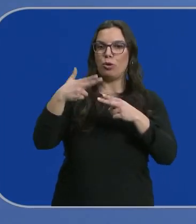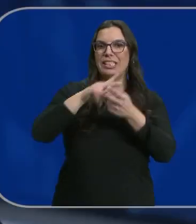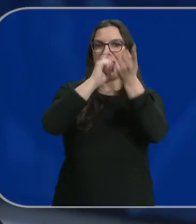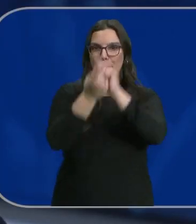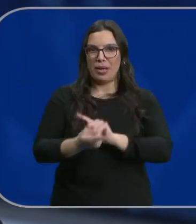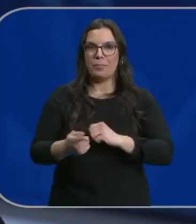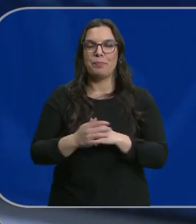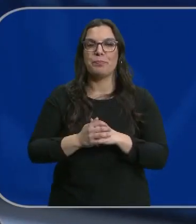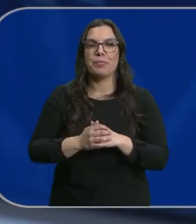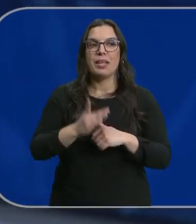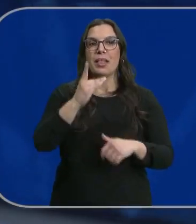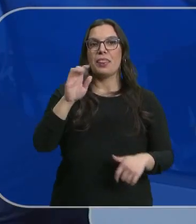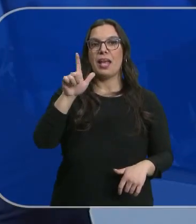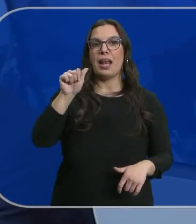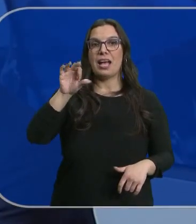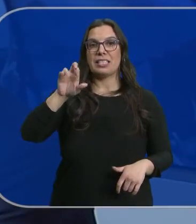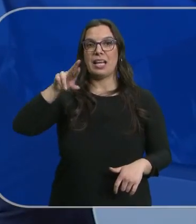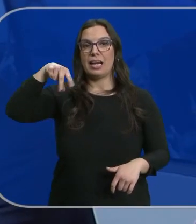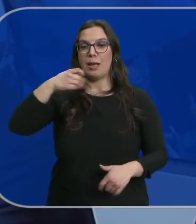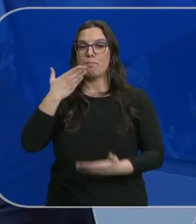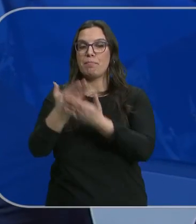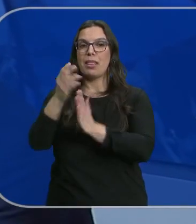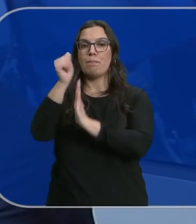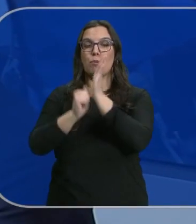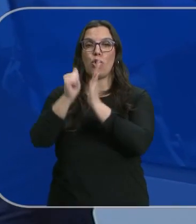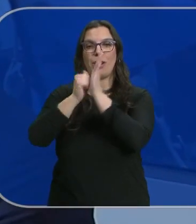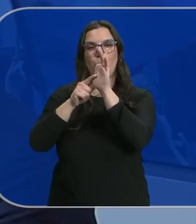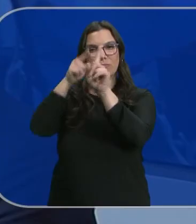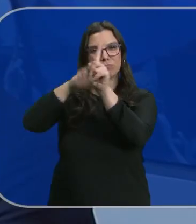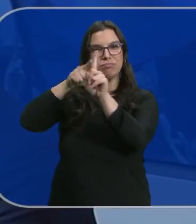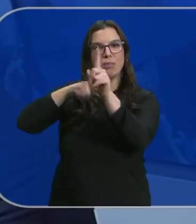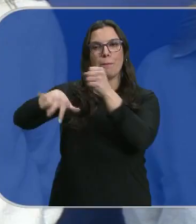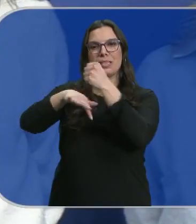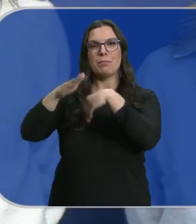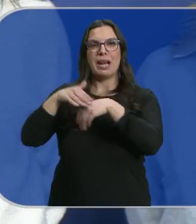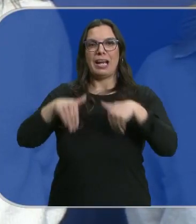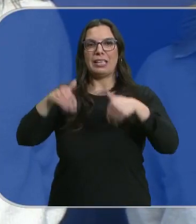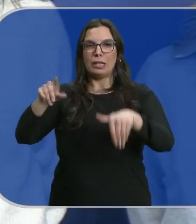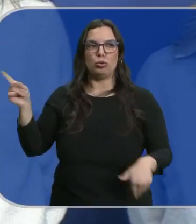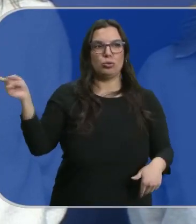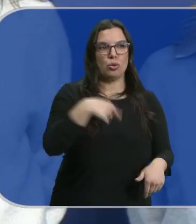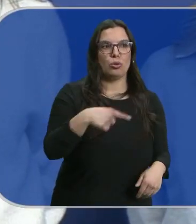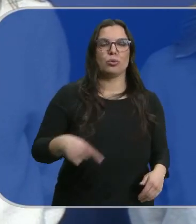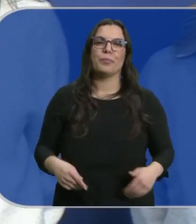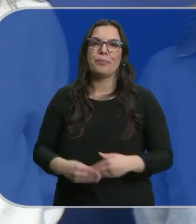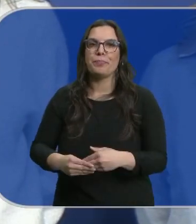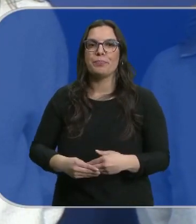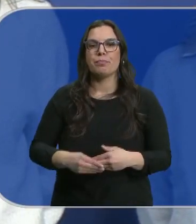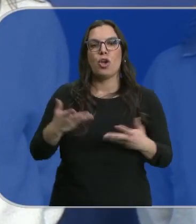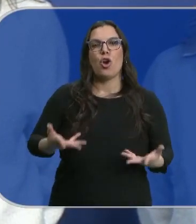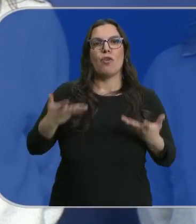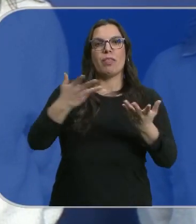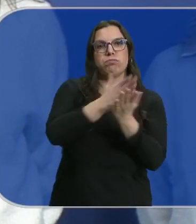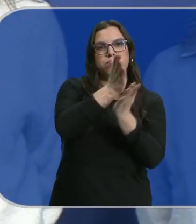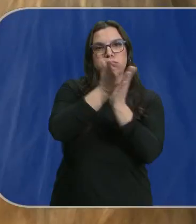en España. A De la Serna le encarga el nuevo programa Marco, que sirva de base para todos los candidatos. Va a ofrecer una alternativa con una visión